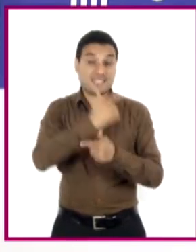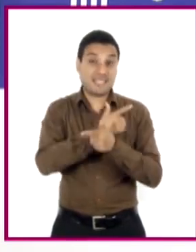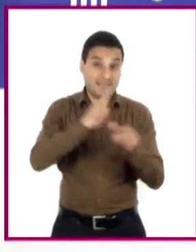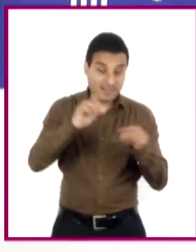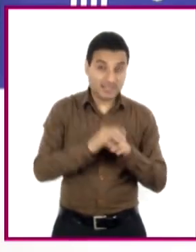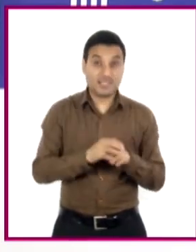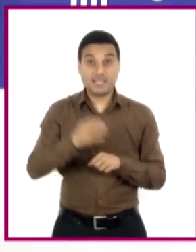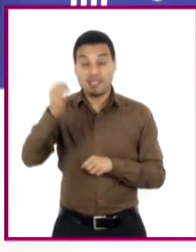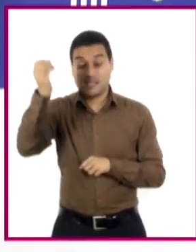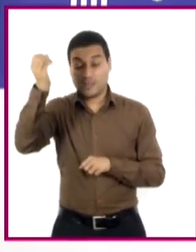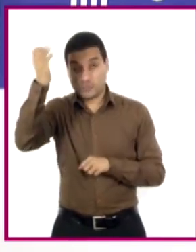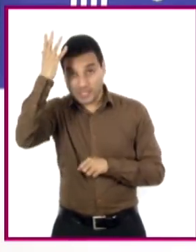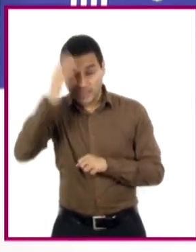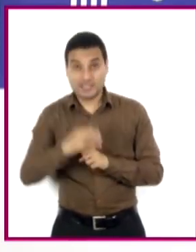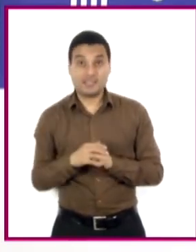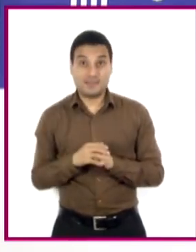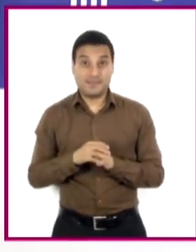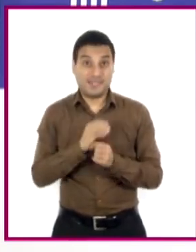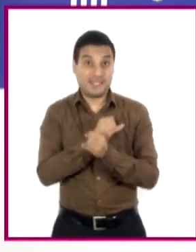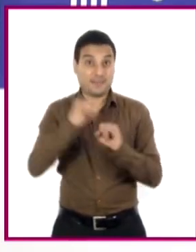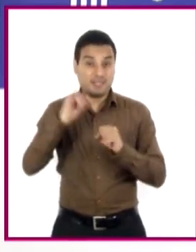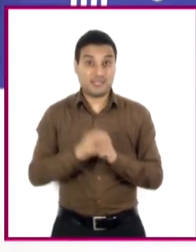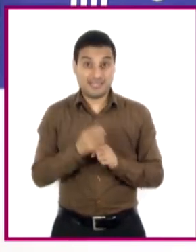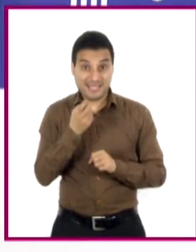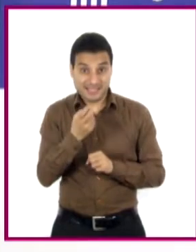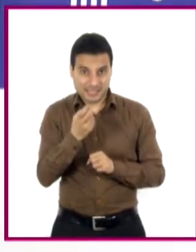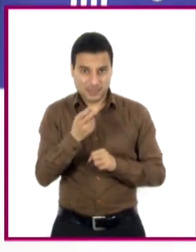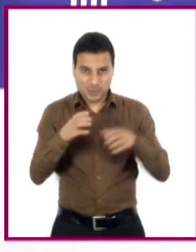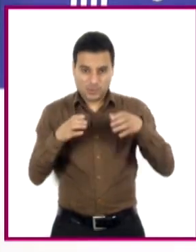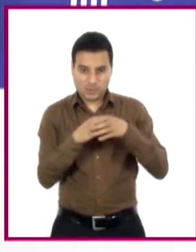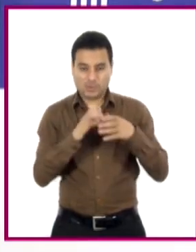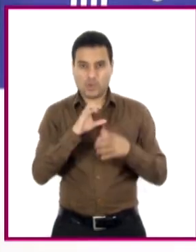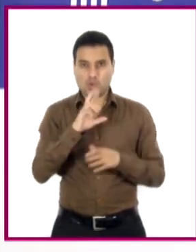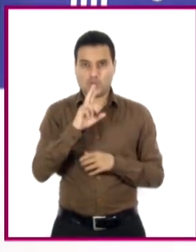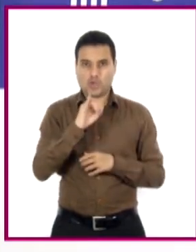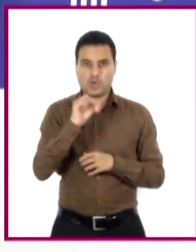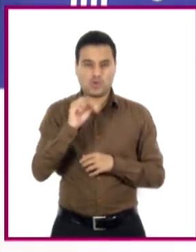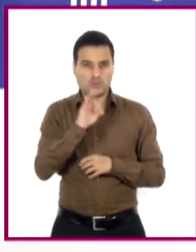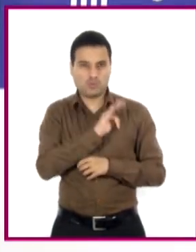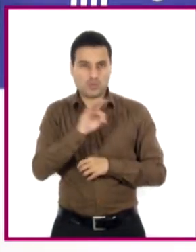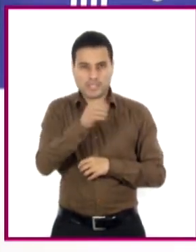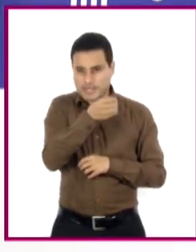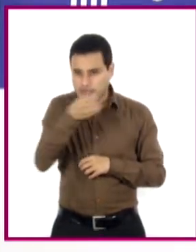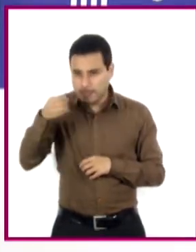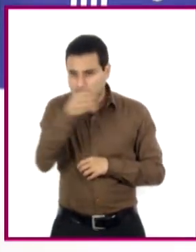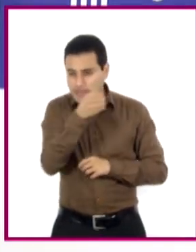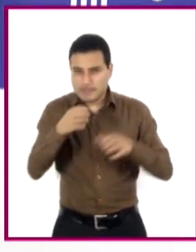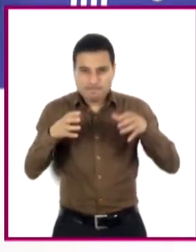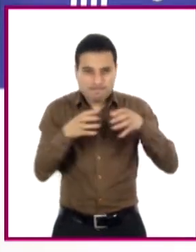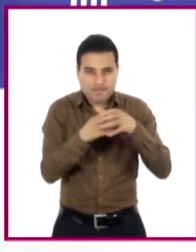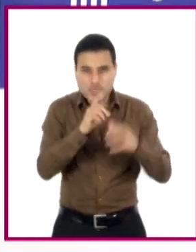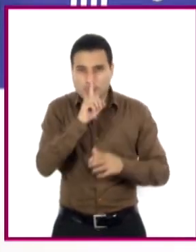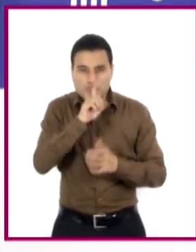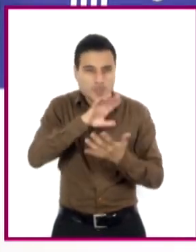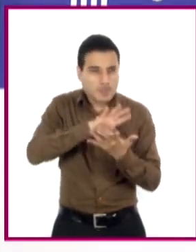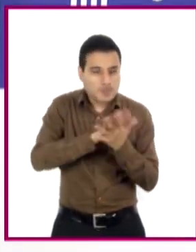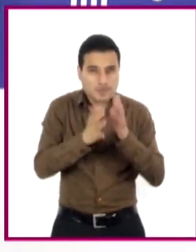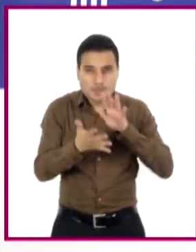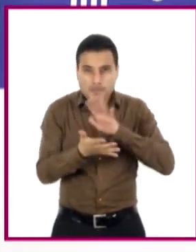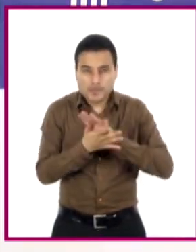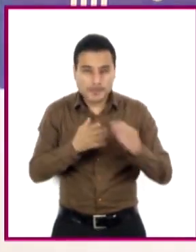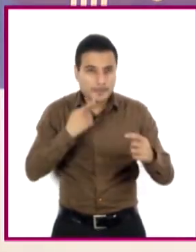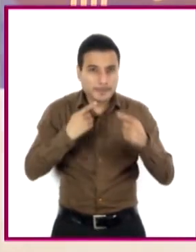e independentistas influyeron en los criollos para organizarse en juntas de conspiración, por lo que